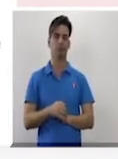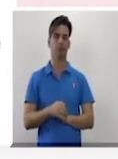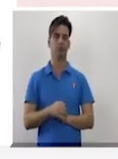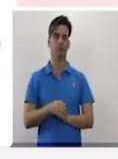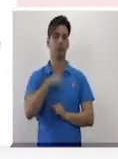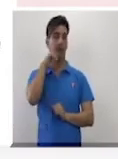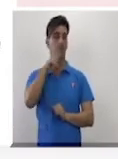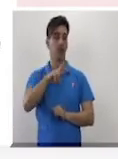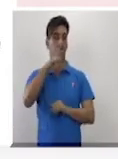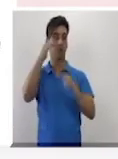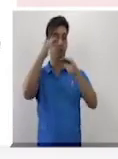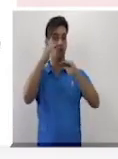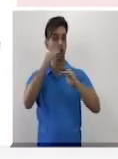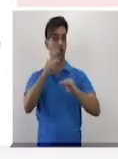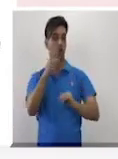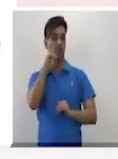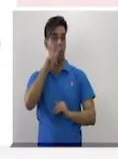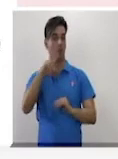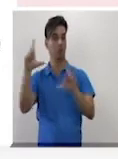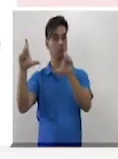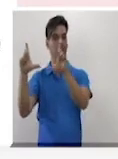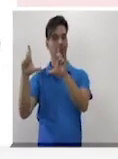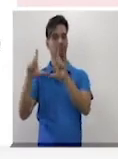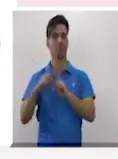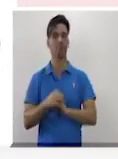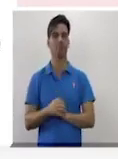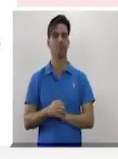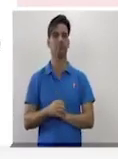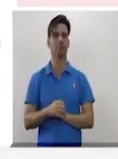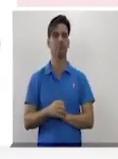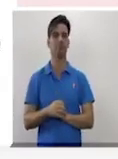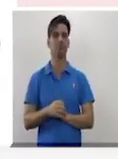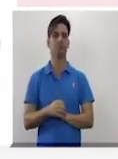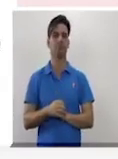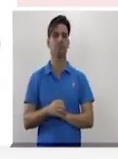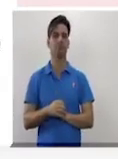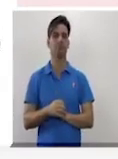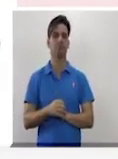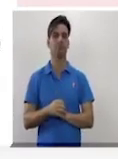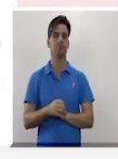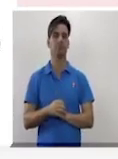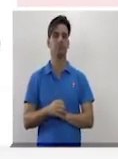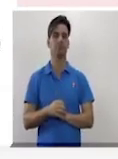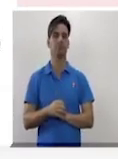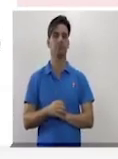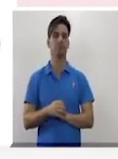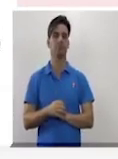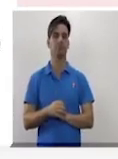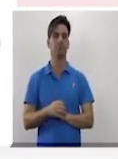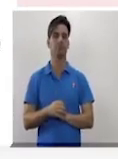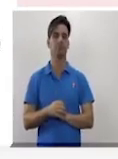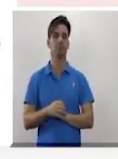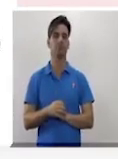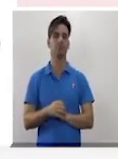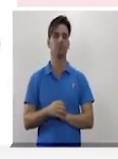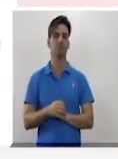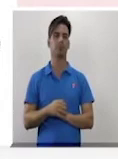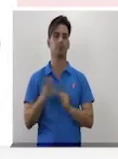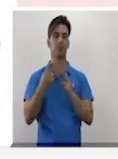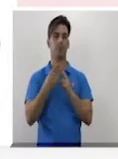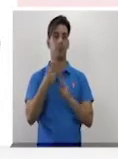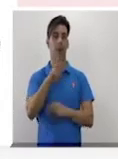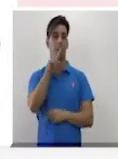que conforman entonces el tornillo, y podrías hallar el volumen del tornillo, y ese volumen se lo vamos a sustraer ¿a